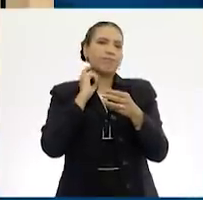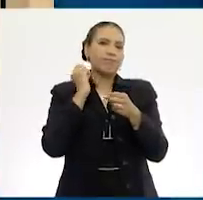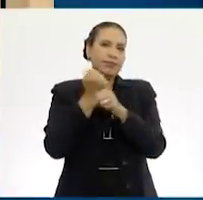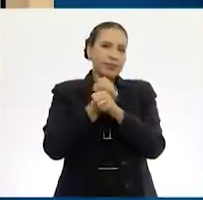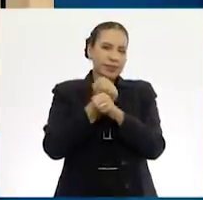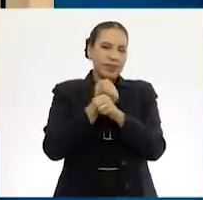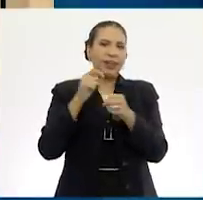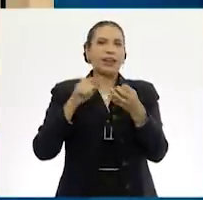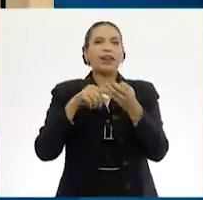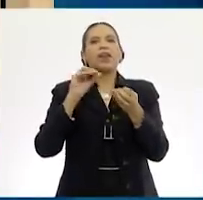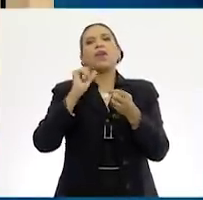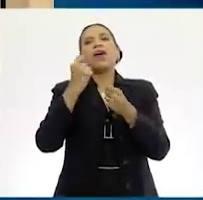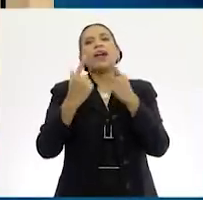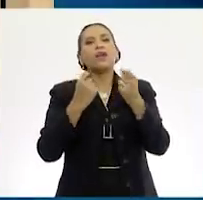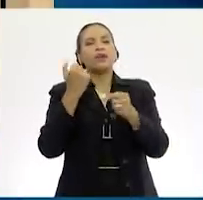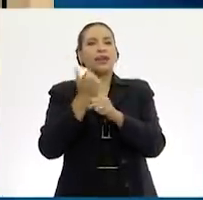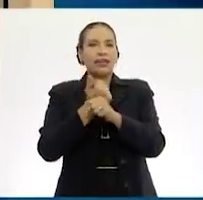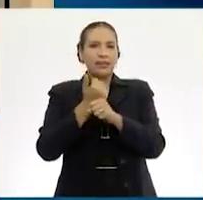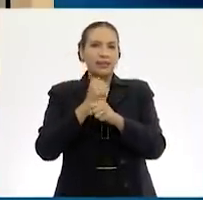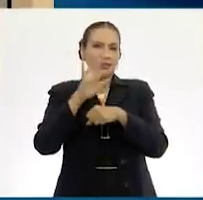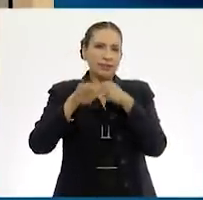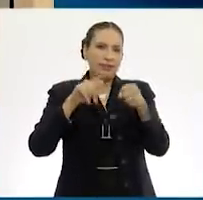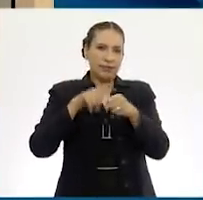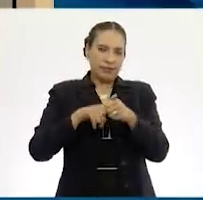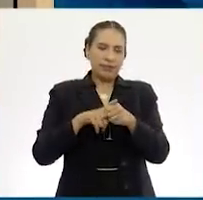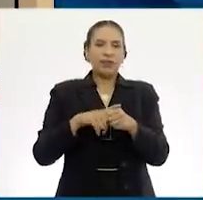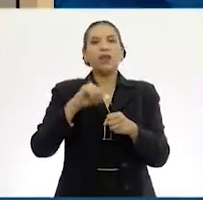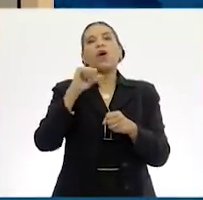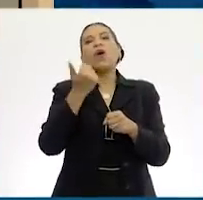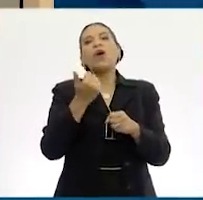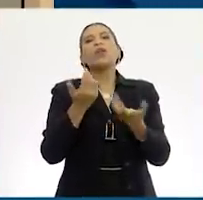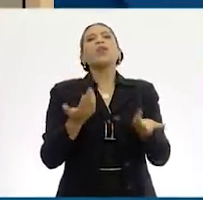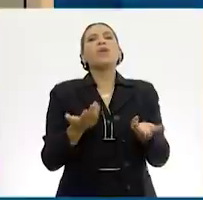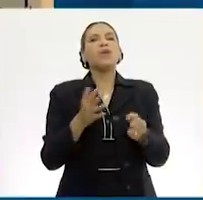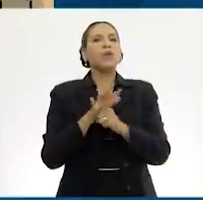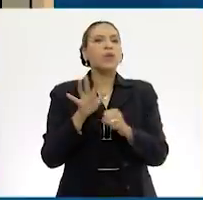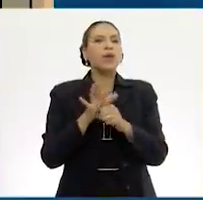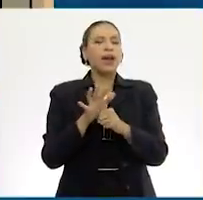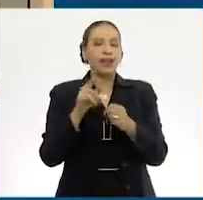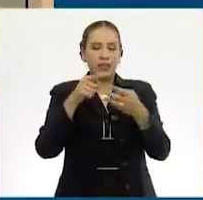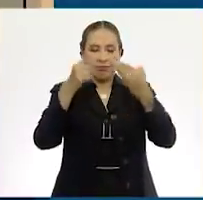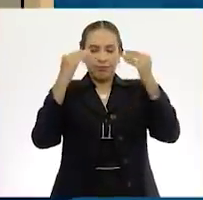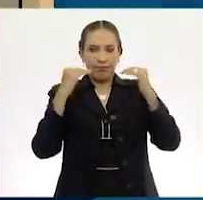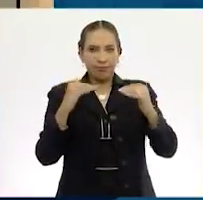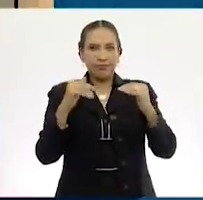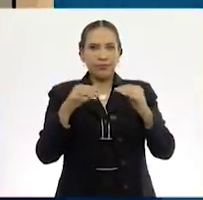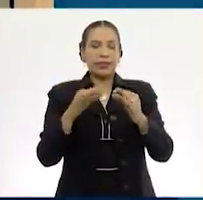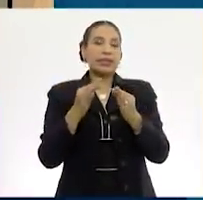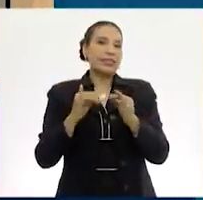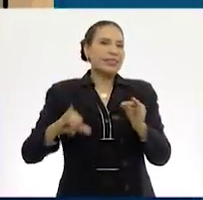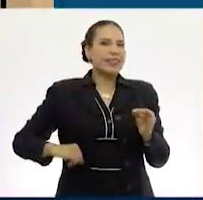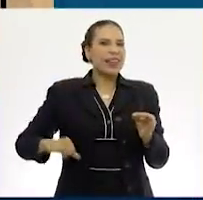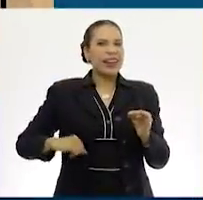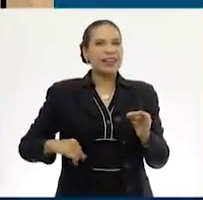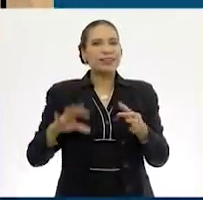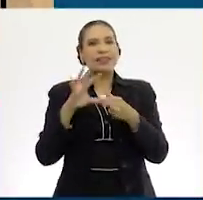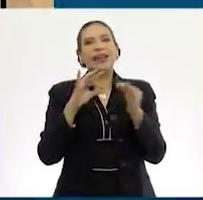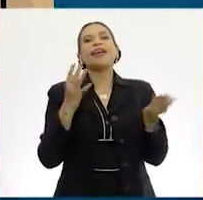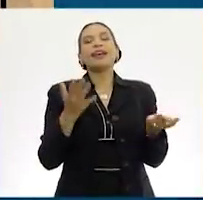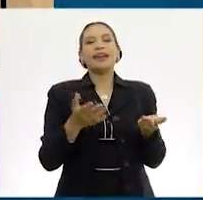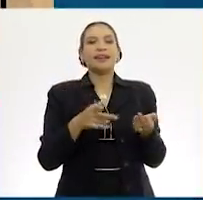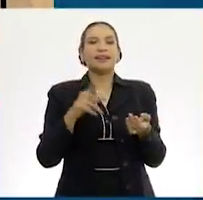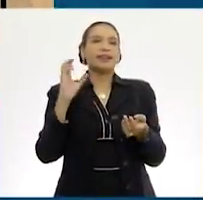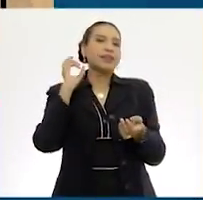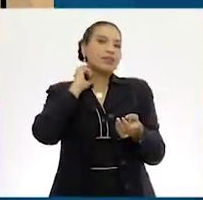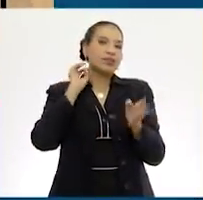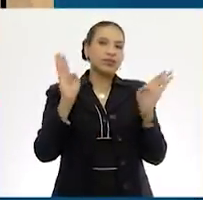o de sangre de algunos animales. Y por último, otra sección que puso en un subtítulo, datos interesantes. Los murciélagos tienen